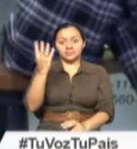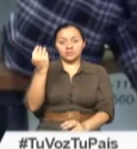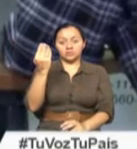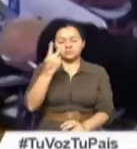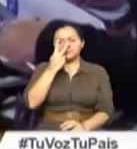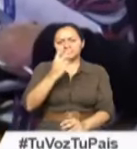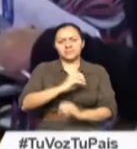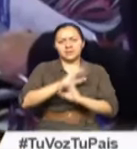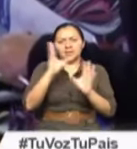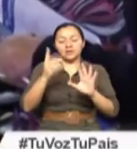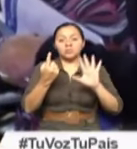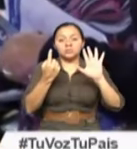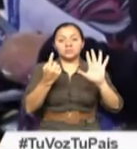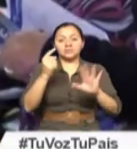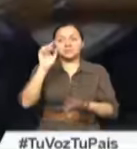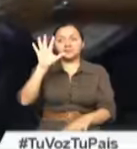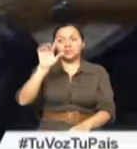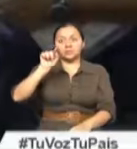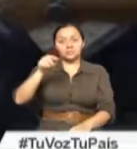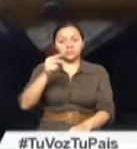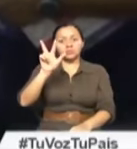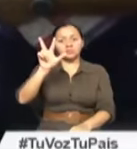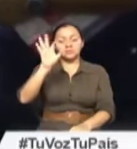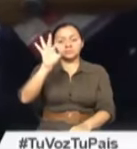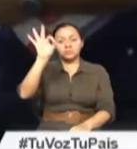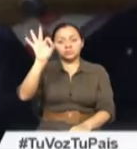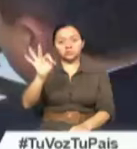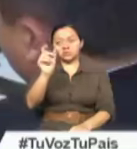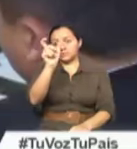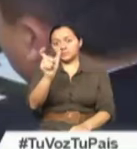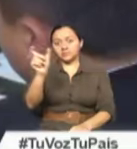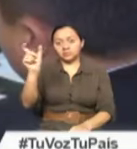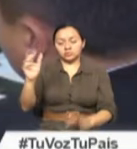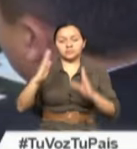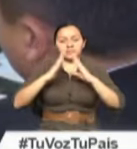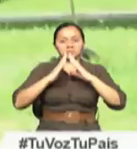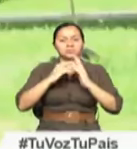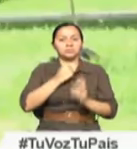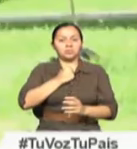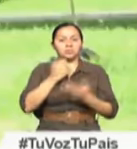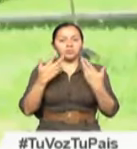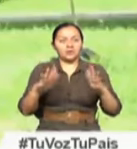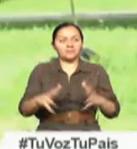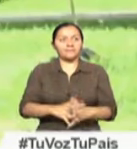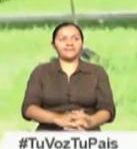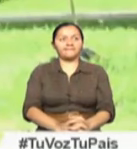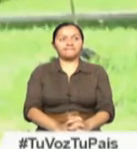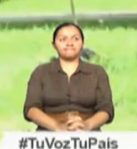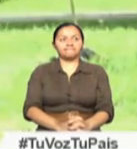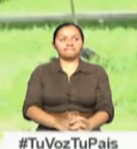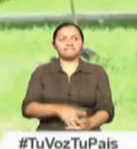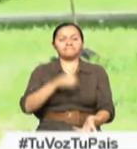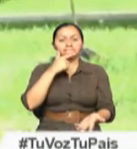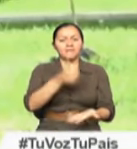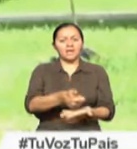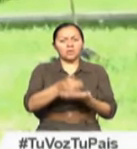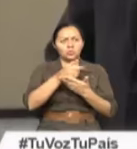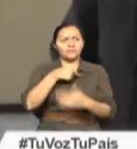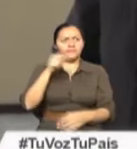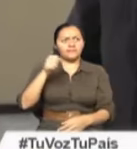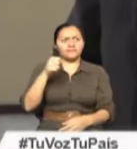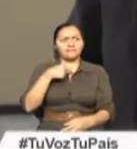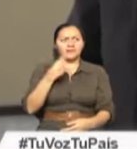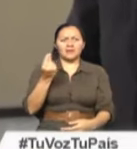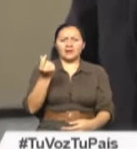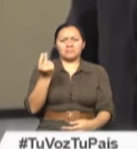determinó que el 65,3% de las personas habitan en una vivienda propia. Nos nos ayudaron eh y